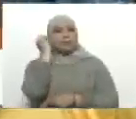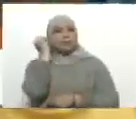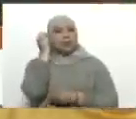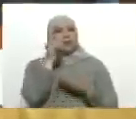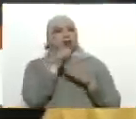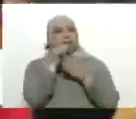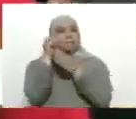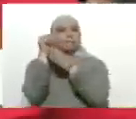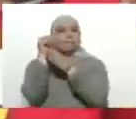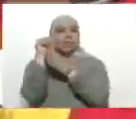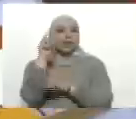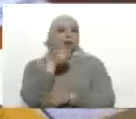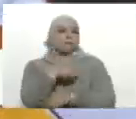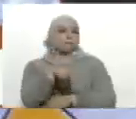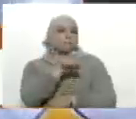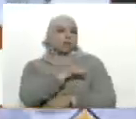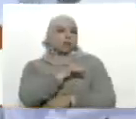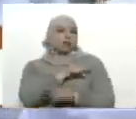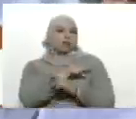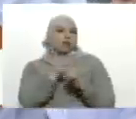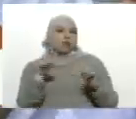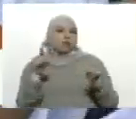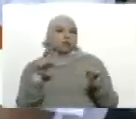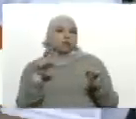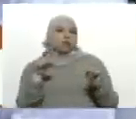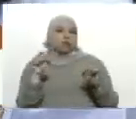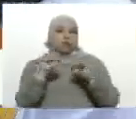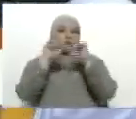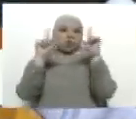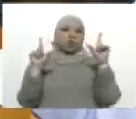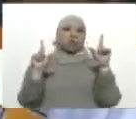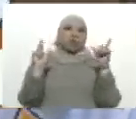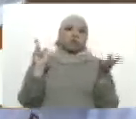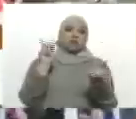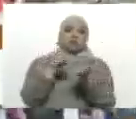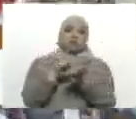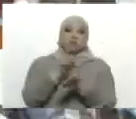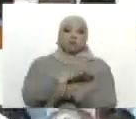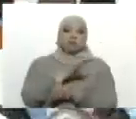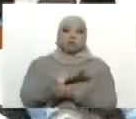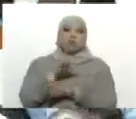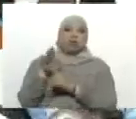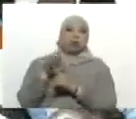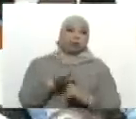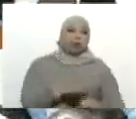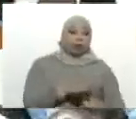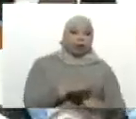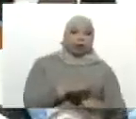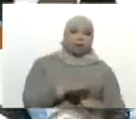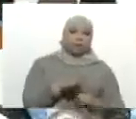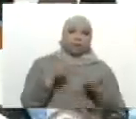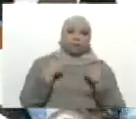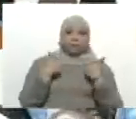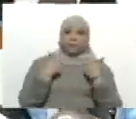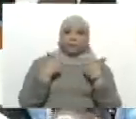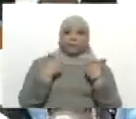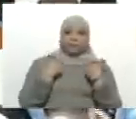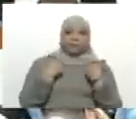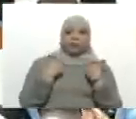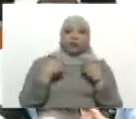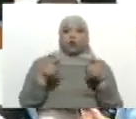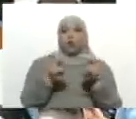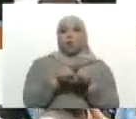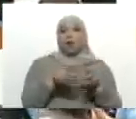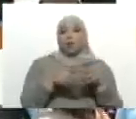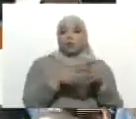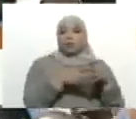era más poderoso que otra nación descubría esa nación y la tenía que someter a esa nación tenemos el caso de Estados Unidos